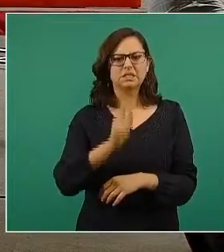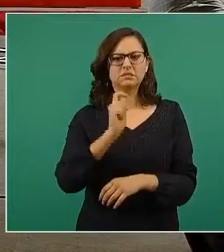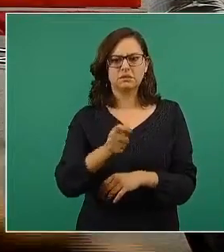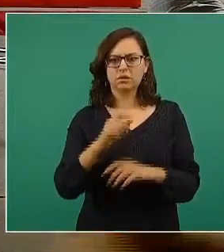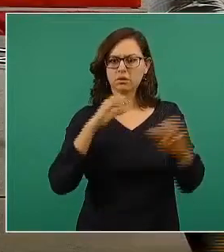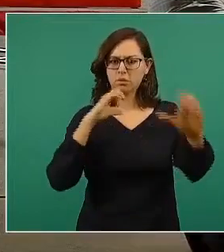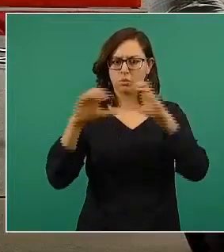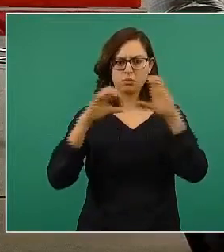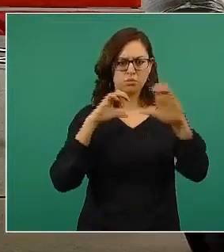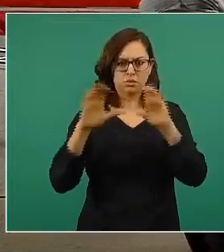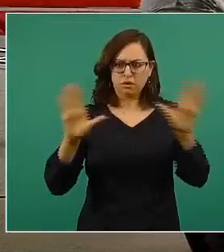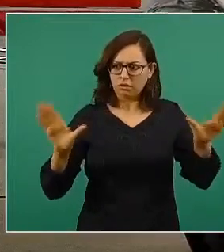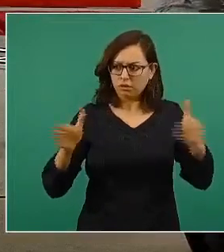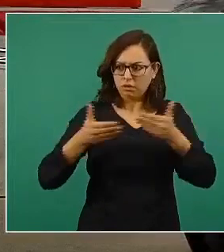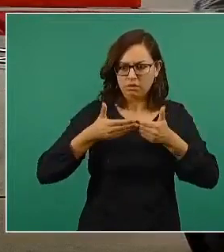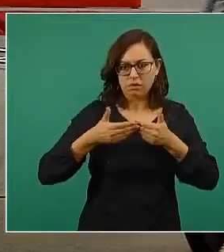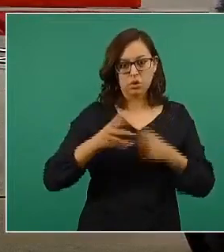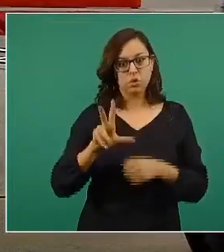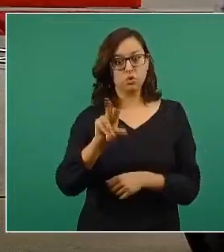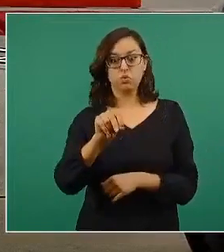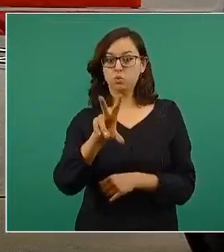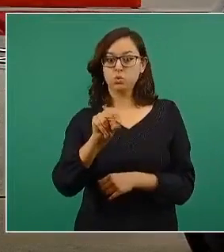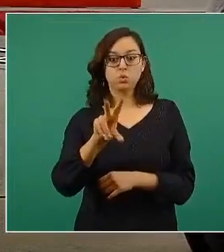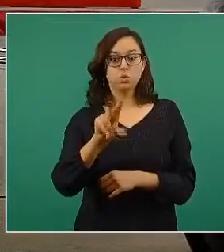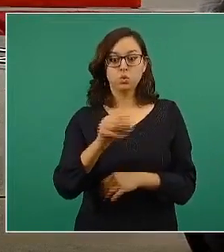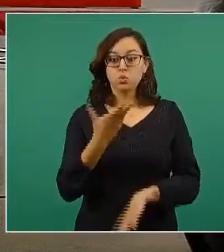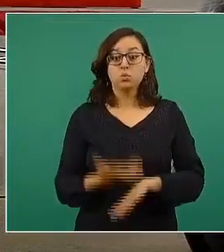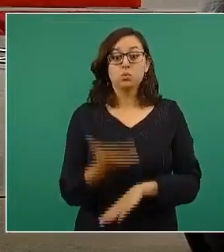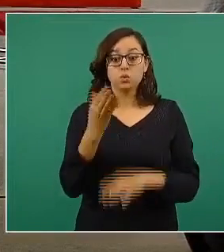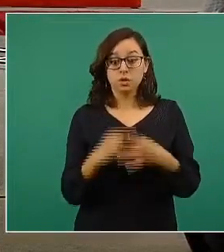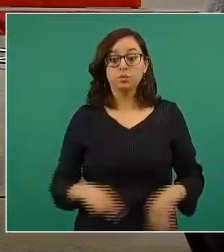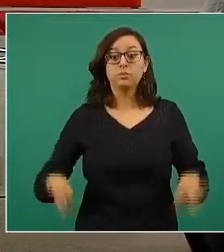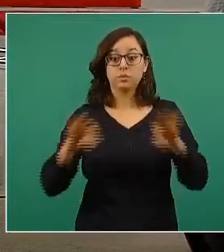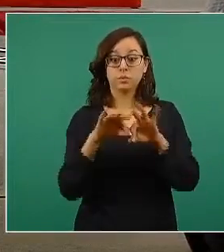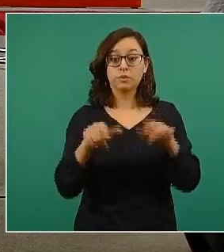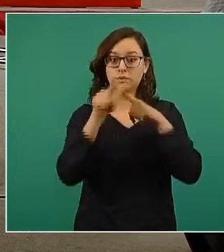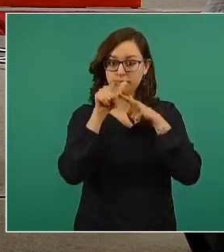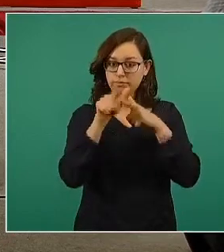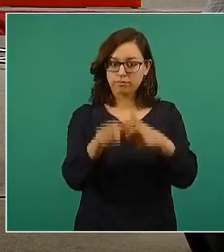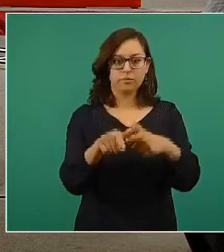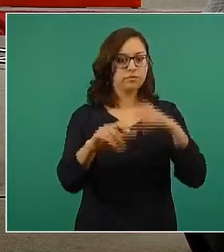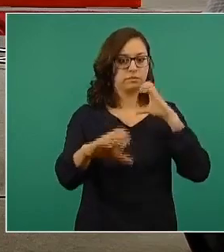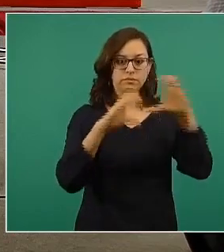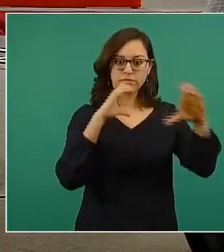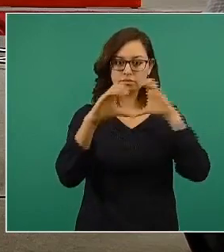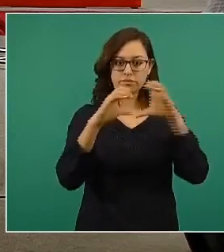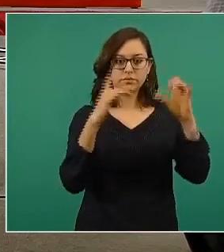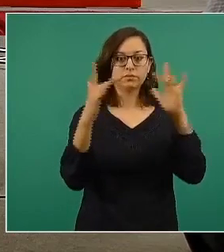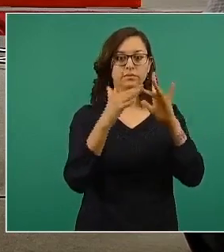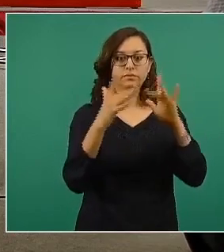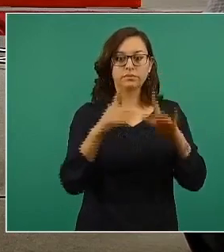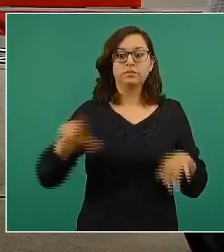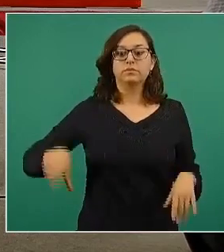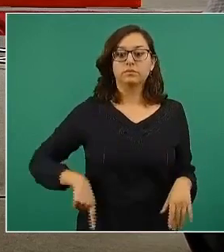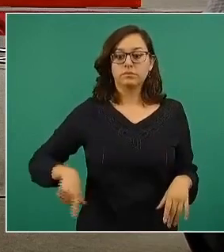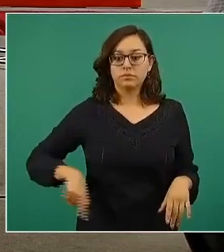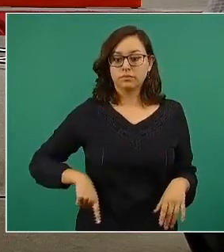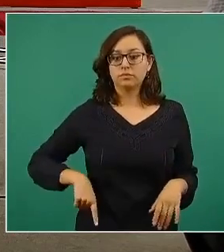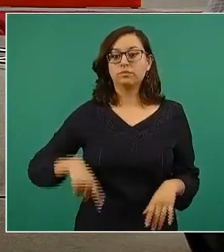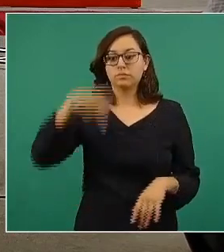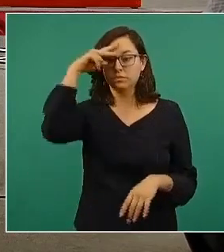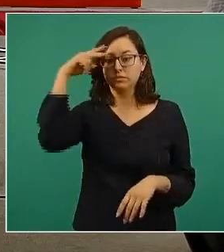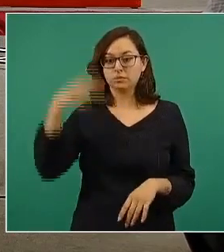vital, lo detallábamos ayer, la política del Gobierno de México, del gobierno del presidente López